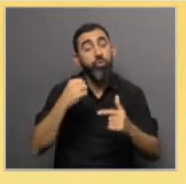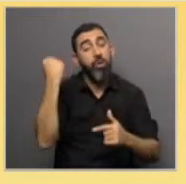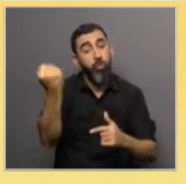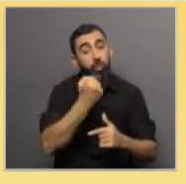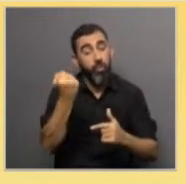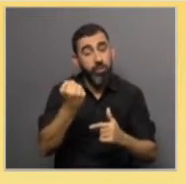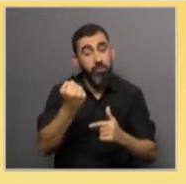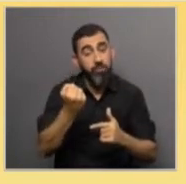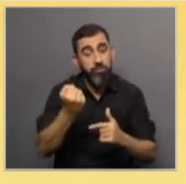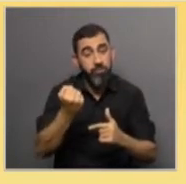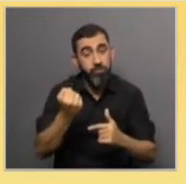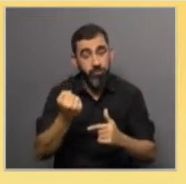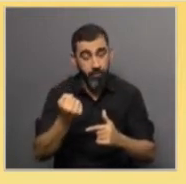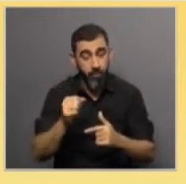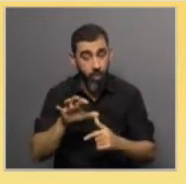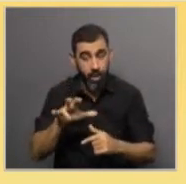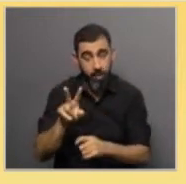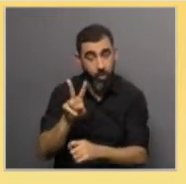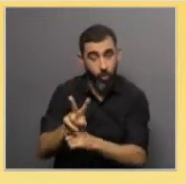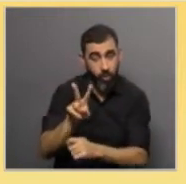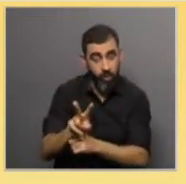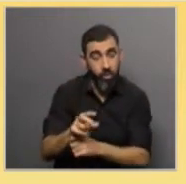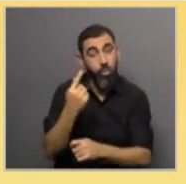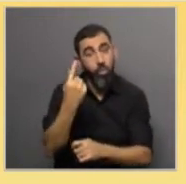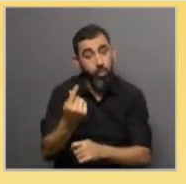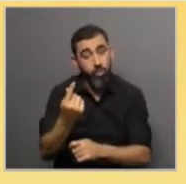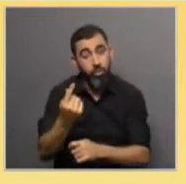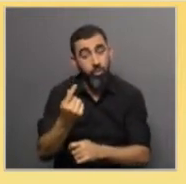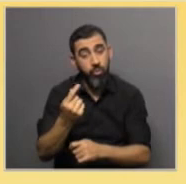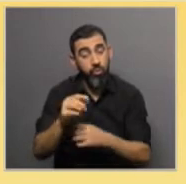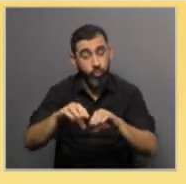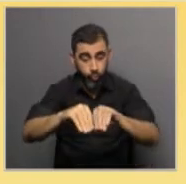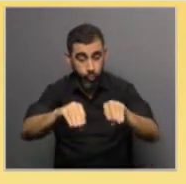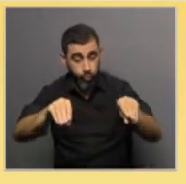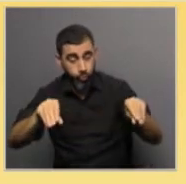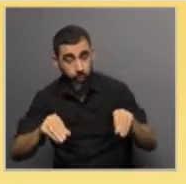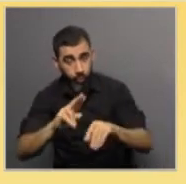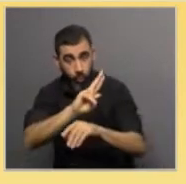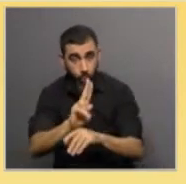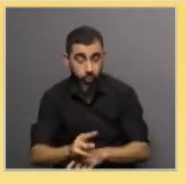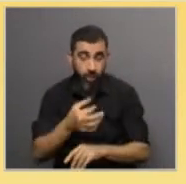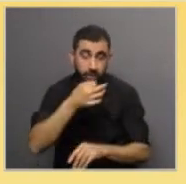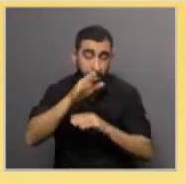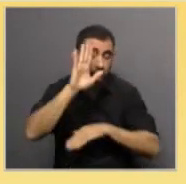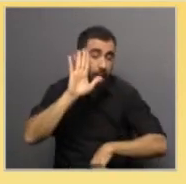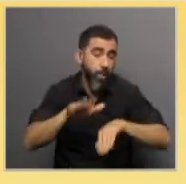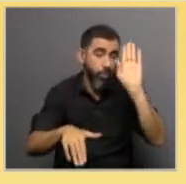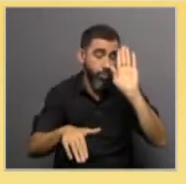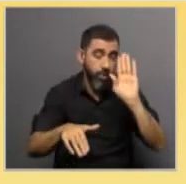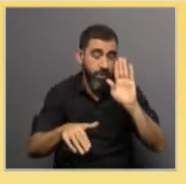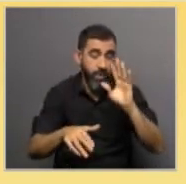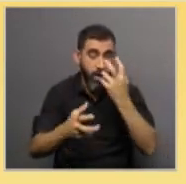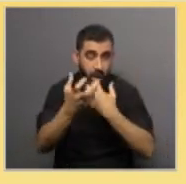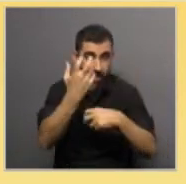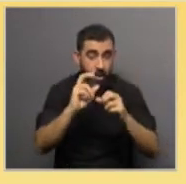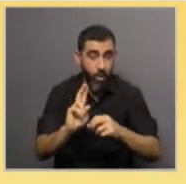en contra de la conservación de especies de araña. Una es el uso del suelo, que justamente dicen que la gran mayoría de las especies que hay aquí en